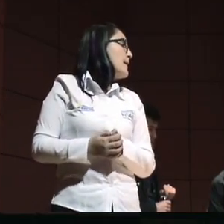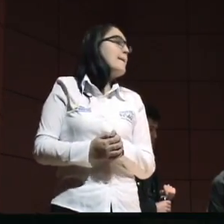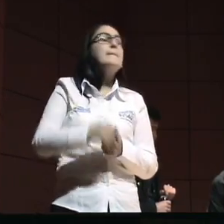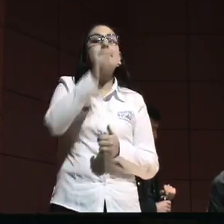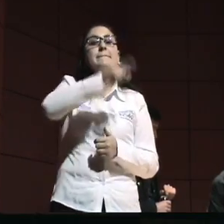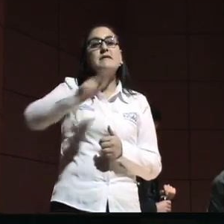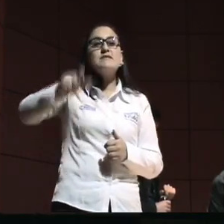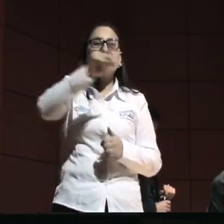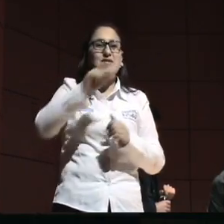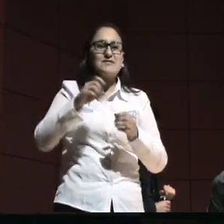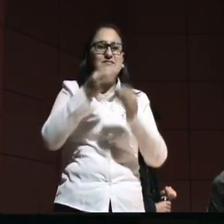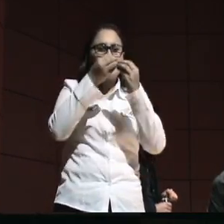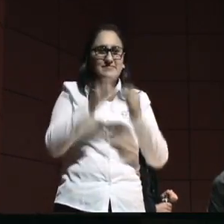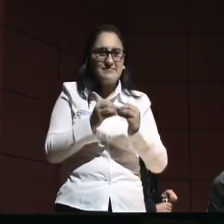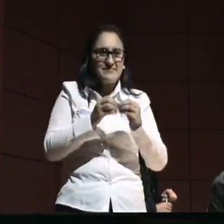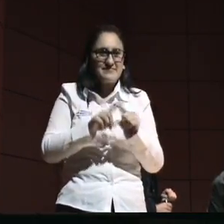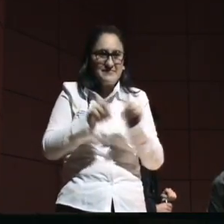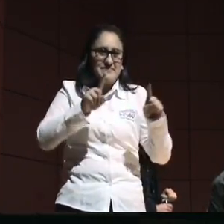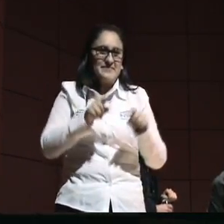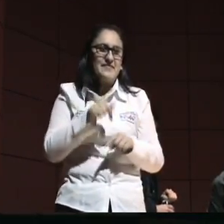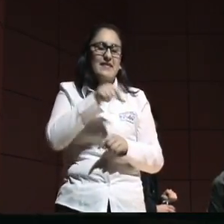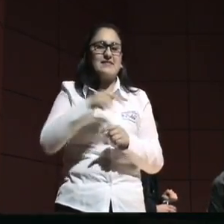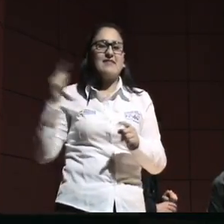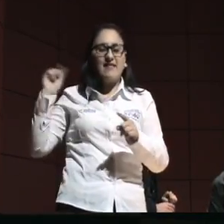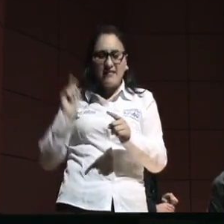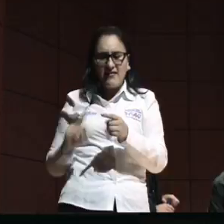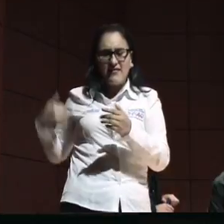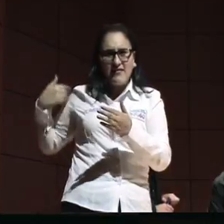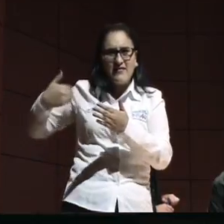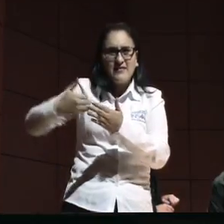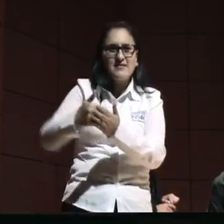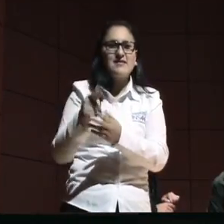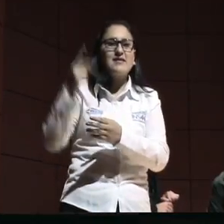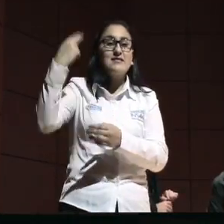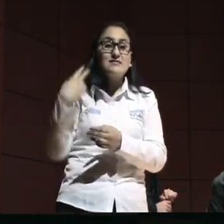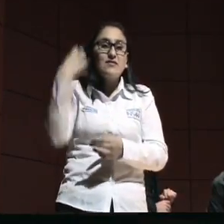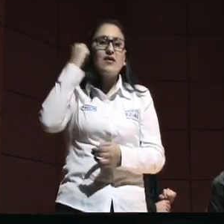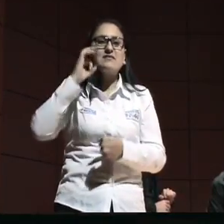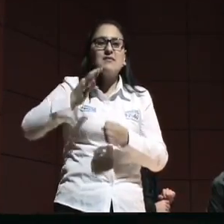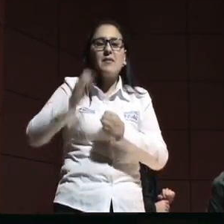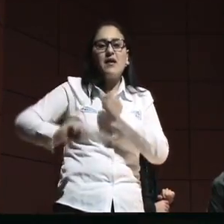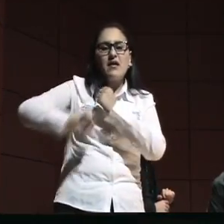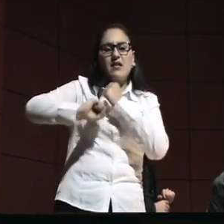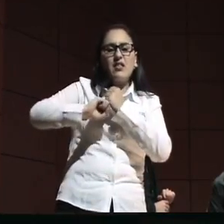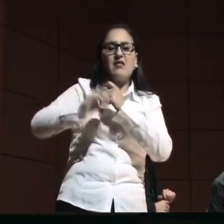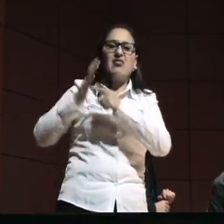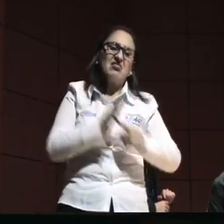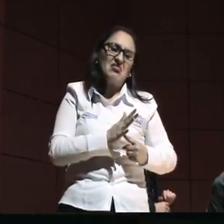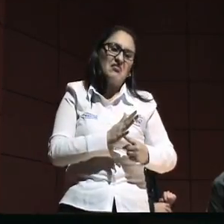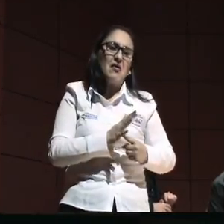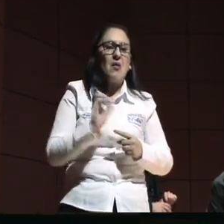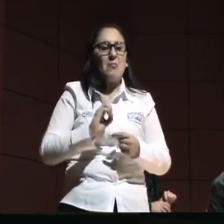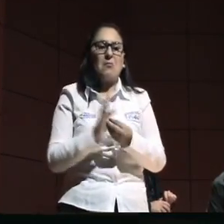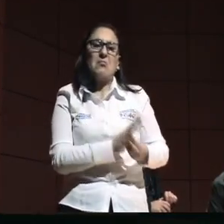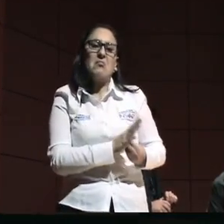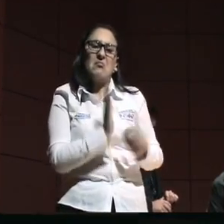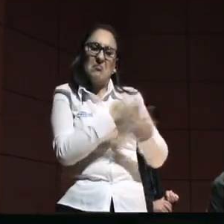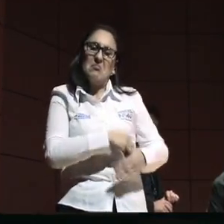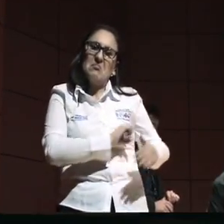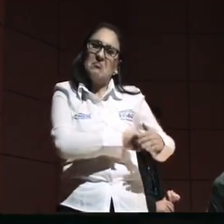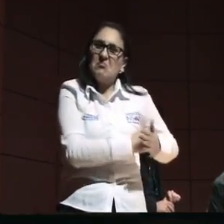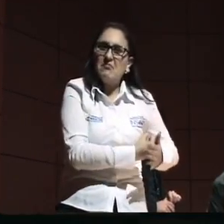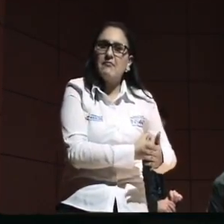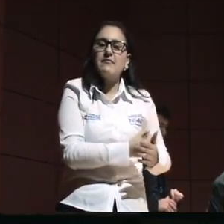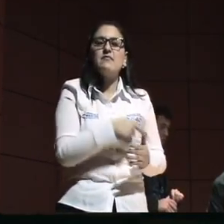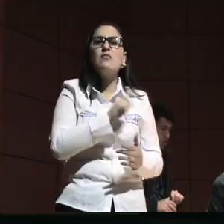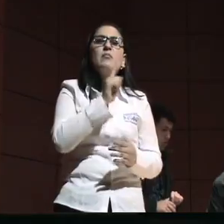Las personas con corporeidades otras, a través de la historia, han sido exiliadas, oprimidas, ignoradas, ausentadas por una sociedad de